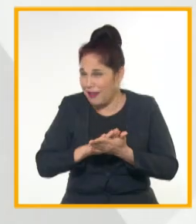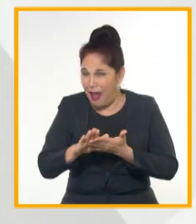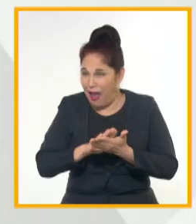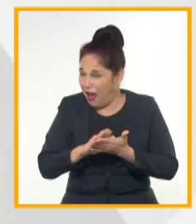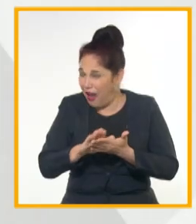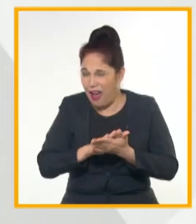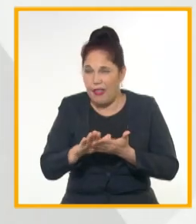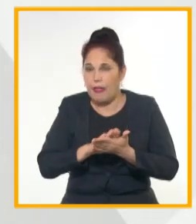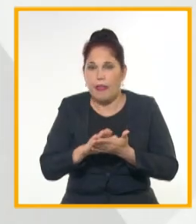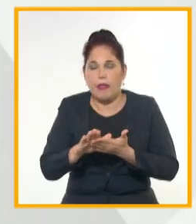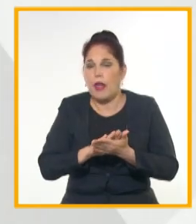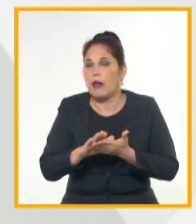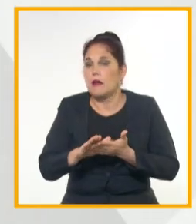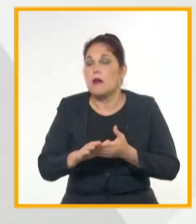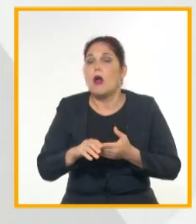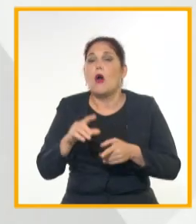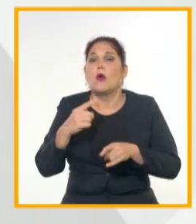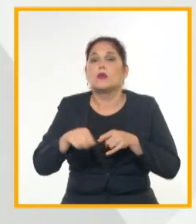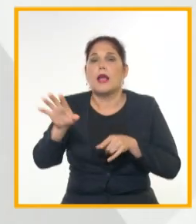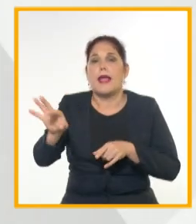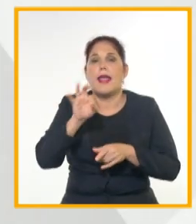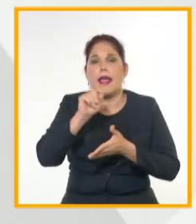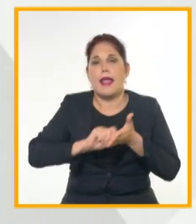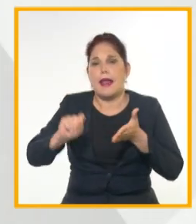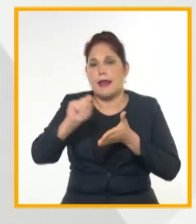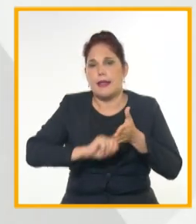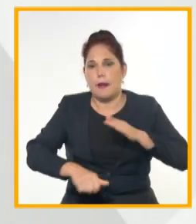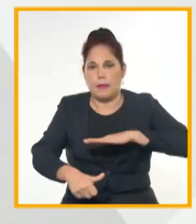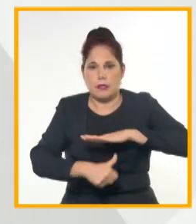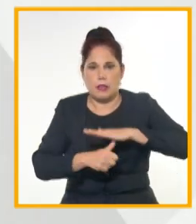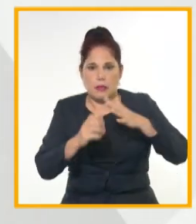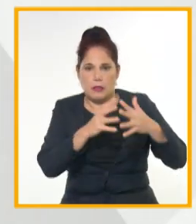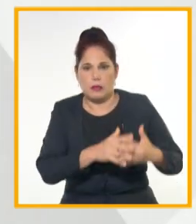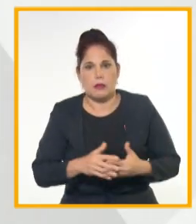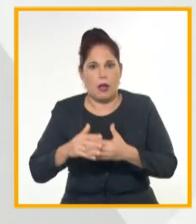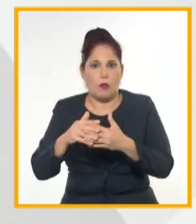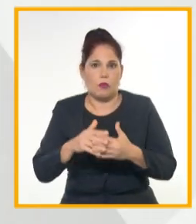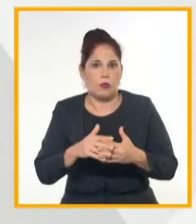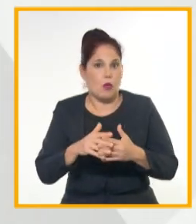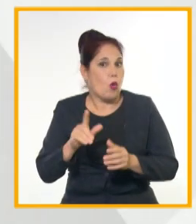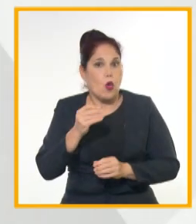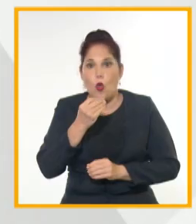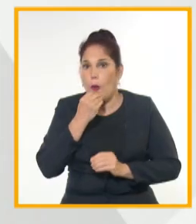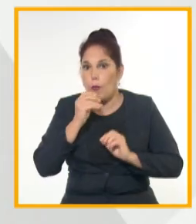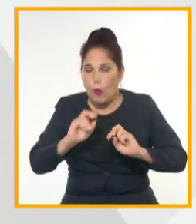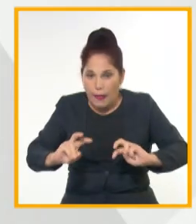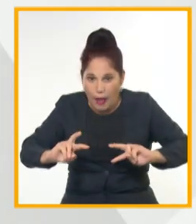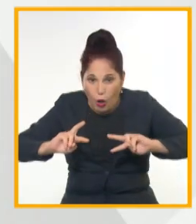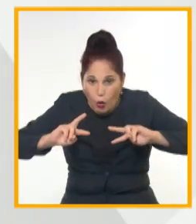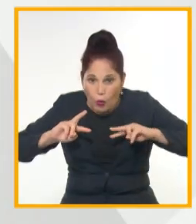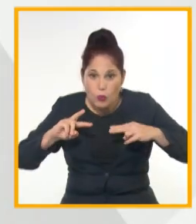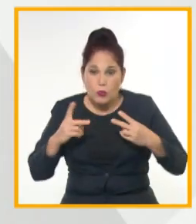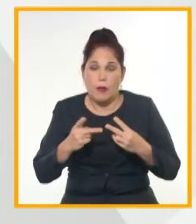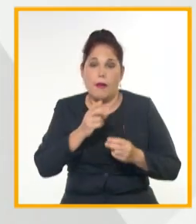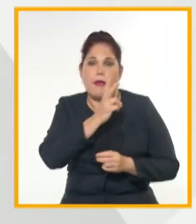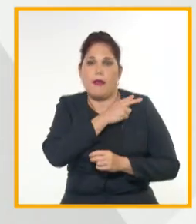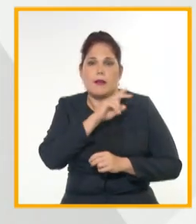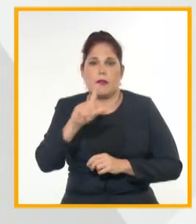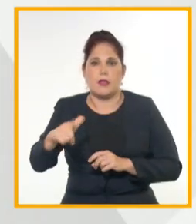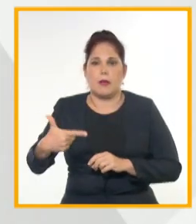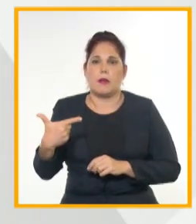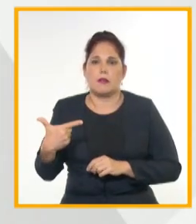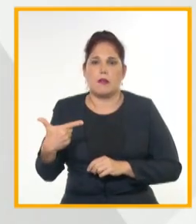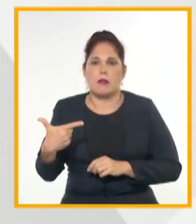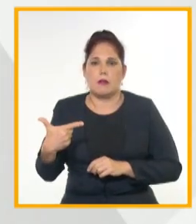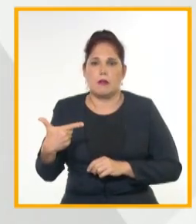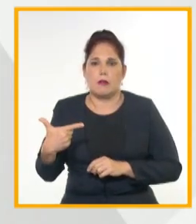constitucionalmente inelegible para el cargo de presidente será elegible para el cargo de vicepresidente